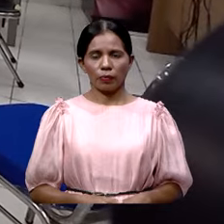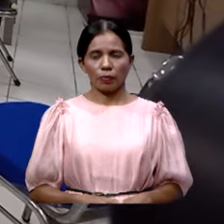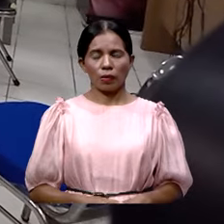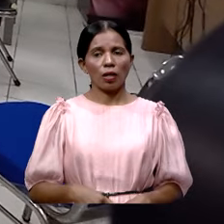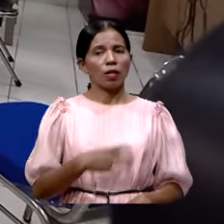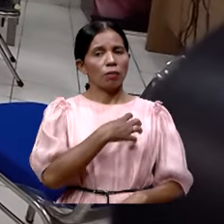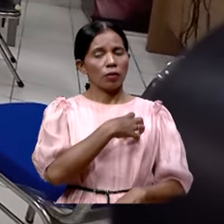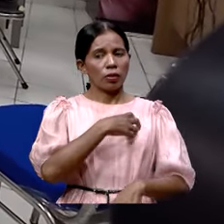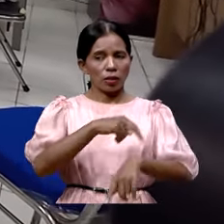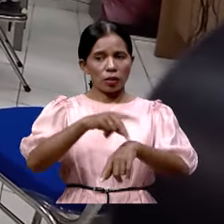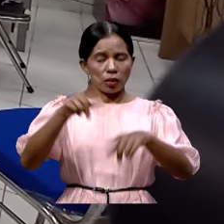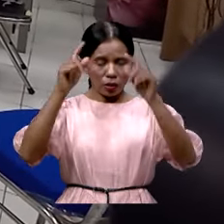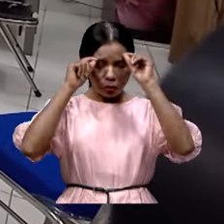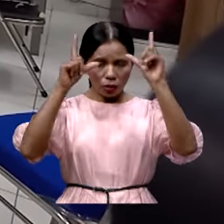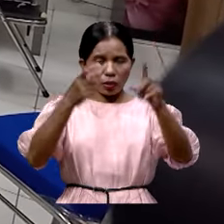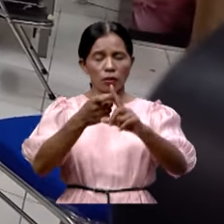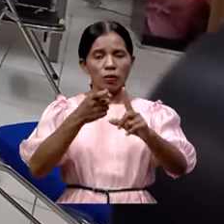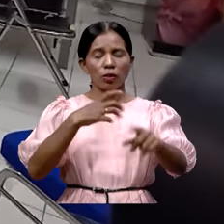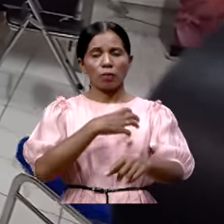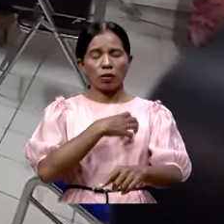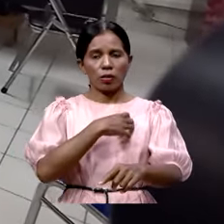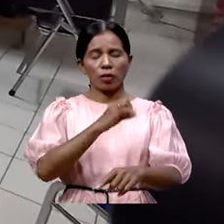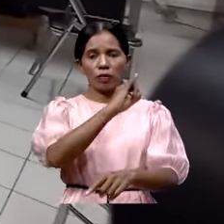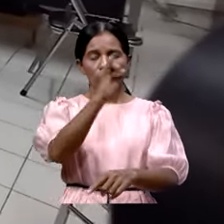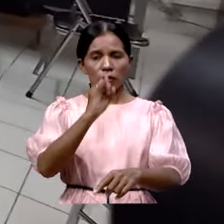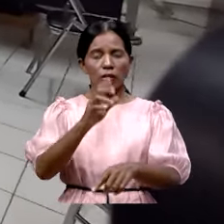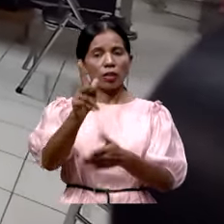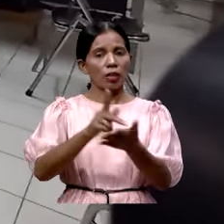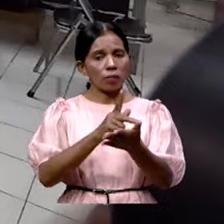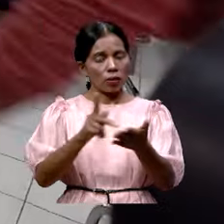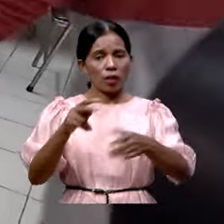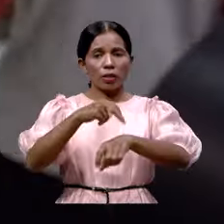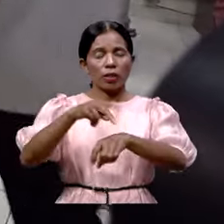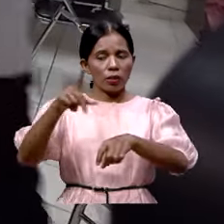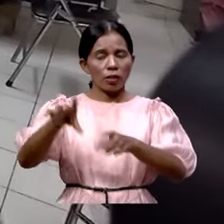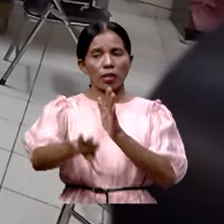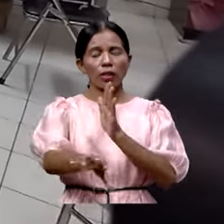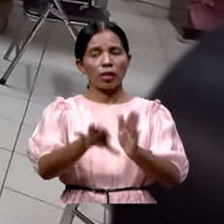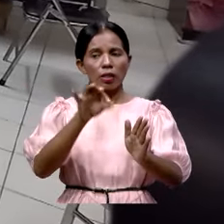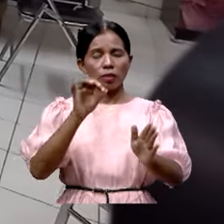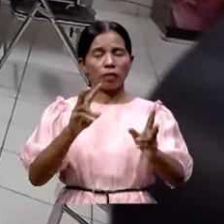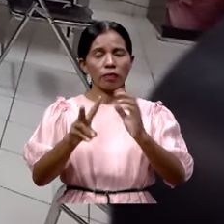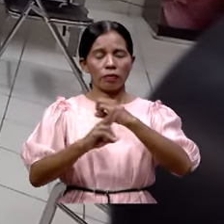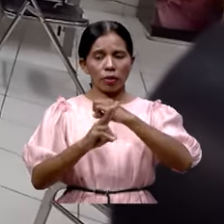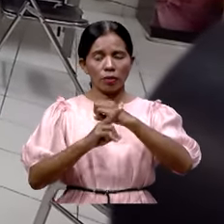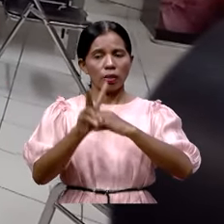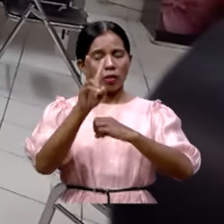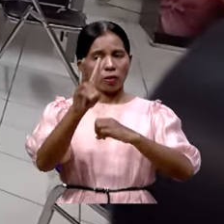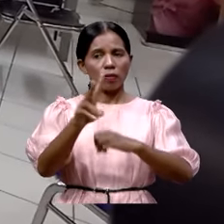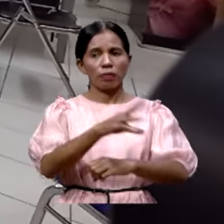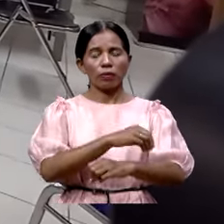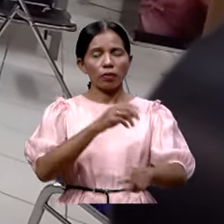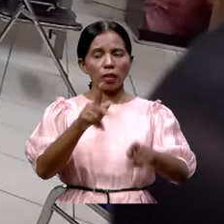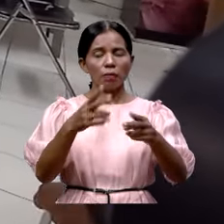Policía Nacional Timor-Leste, li husi Policía Departamento de Investigación Criminal Nacional, etan kesa husi vítima na rua kata durante ne